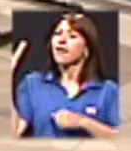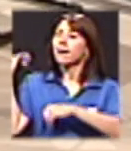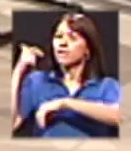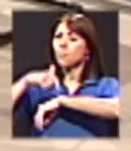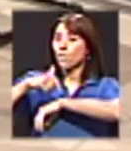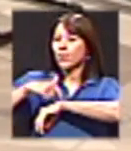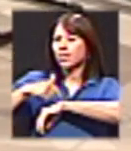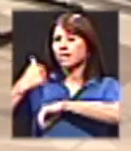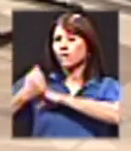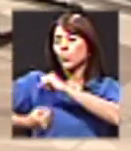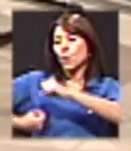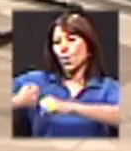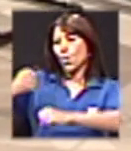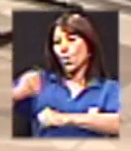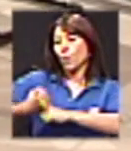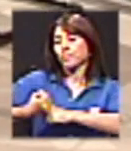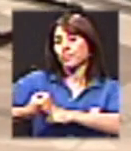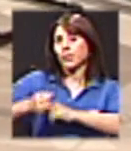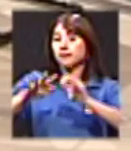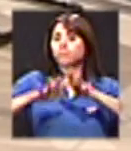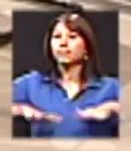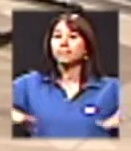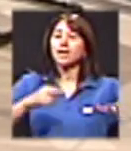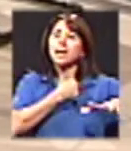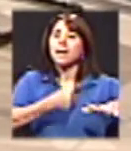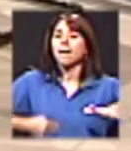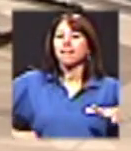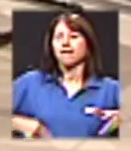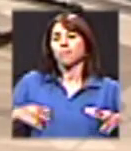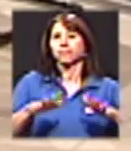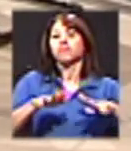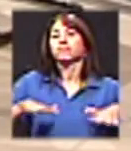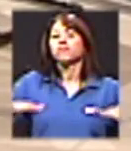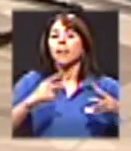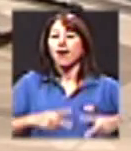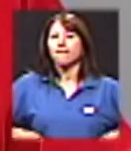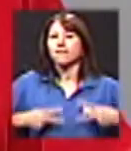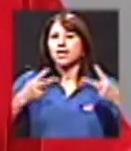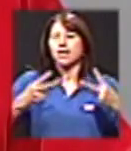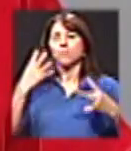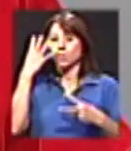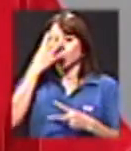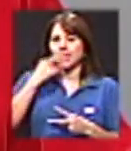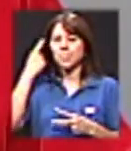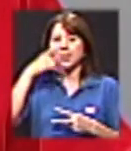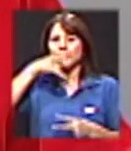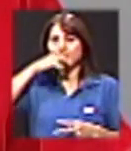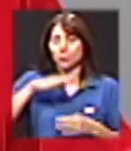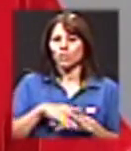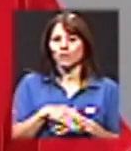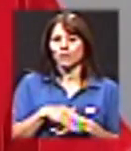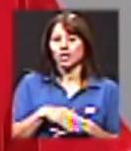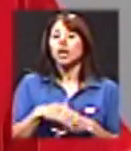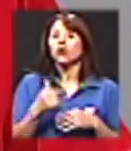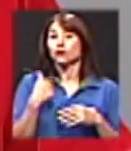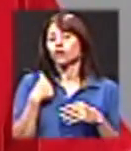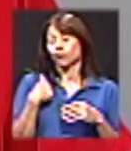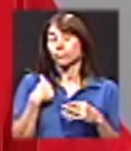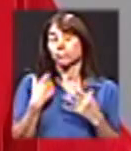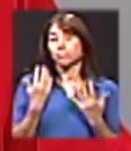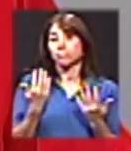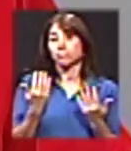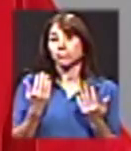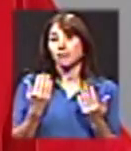momento era muy bonita, ¿verdad? Para un chiquillo. Yo vivo relativamente lejos de